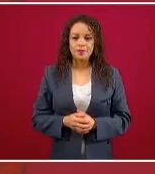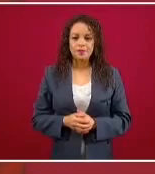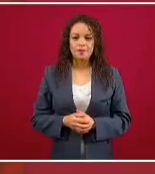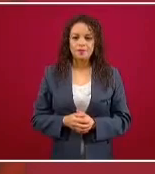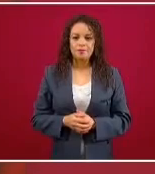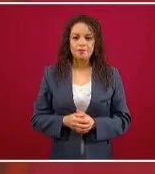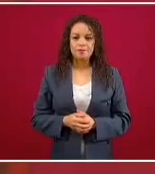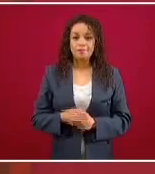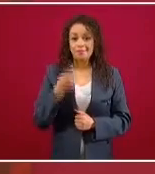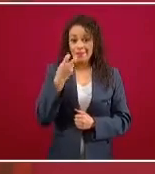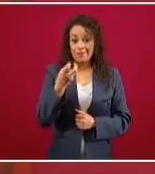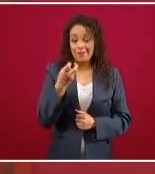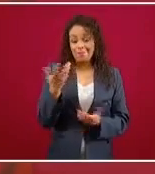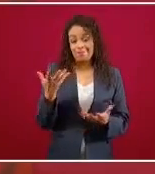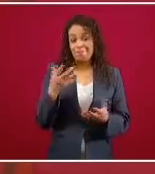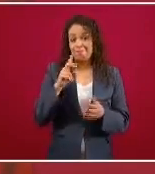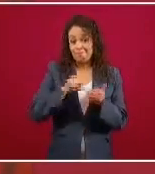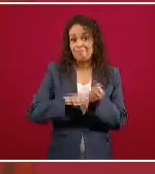epidemia